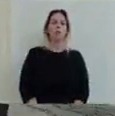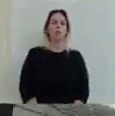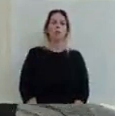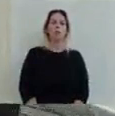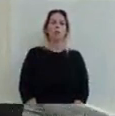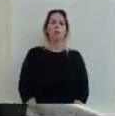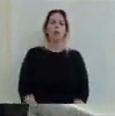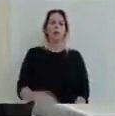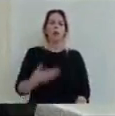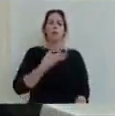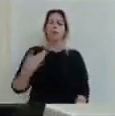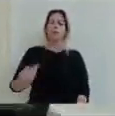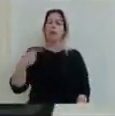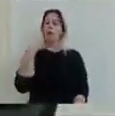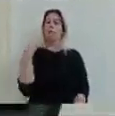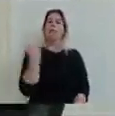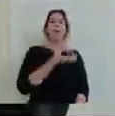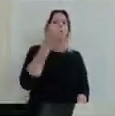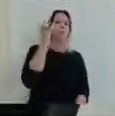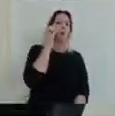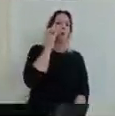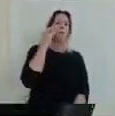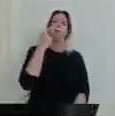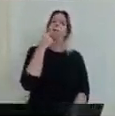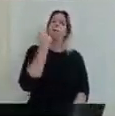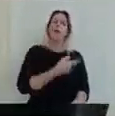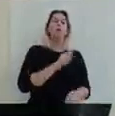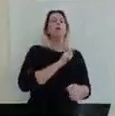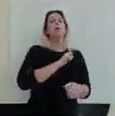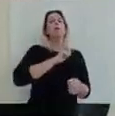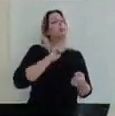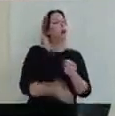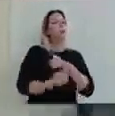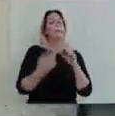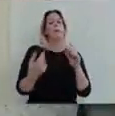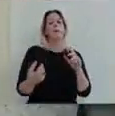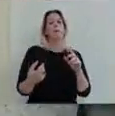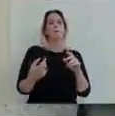la moción que va contra el reglamento interno de este consejo.